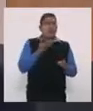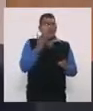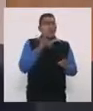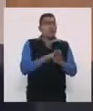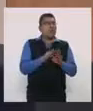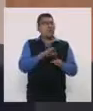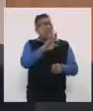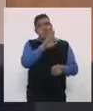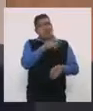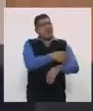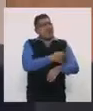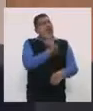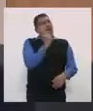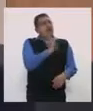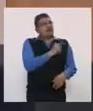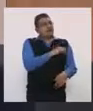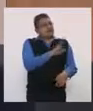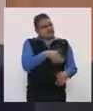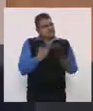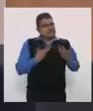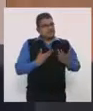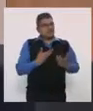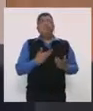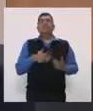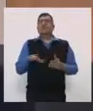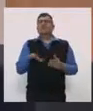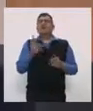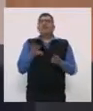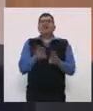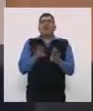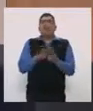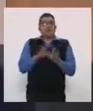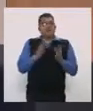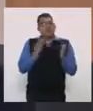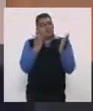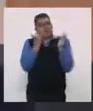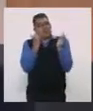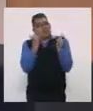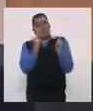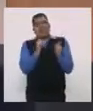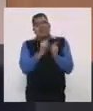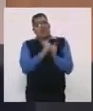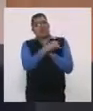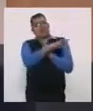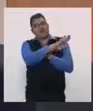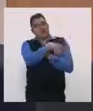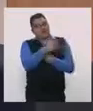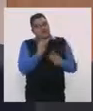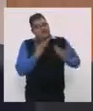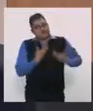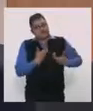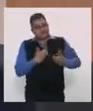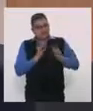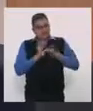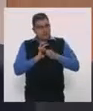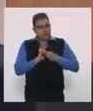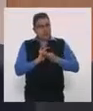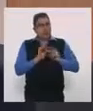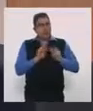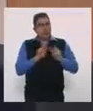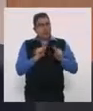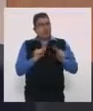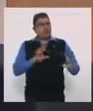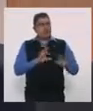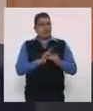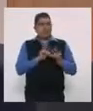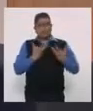importante, veamos de qué manera encontramos la despedida que nos dé paz y no es dejar de sufrirlo,